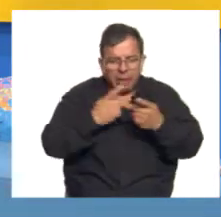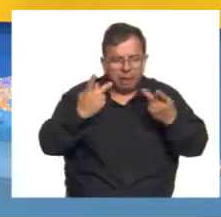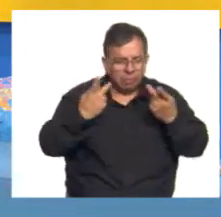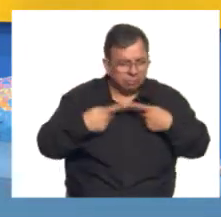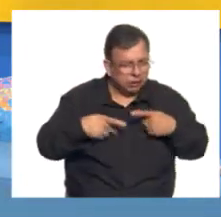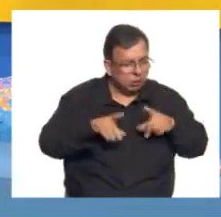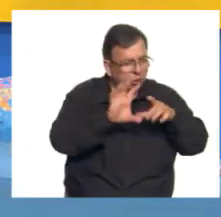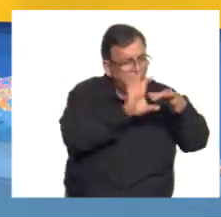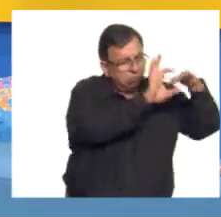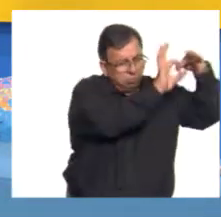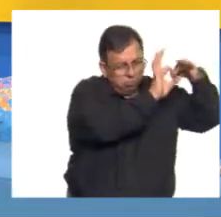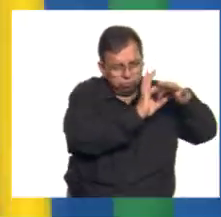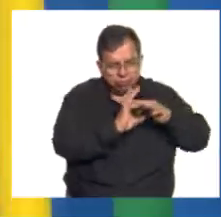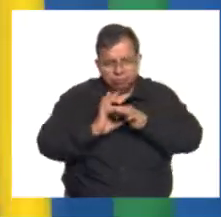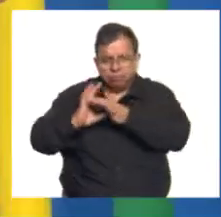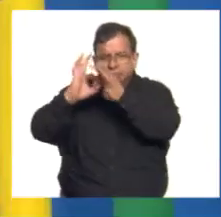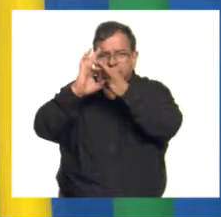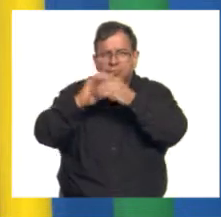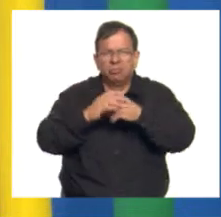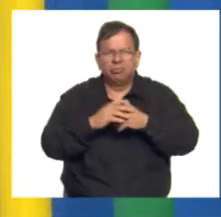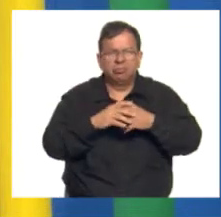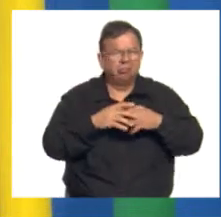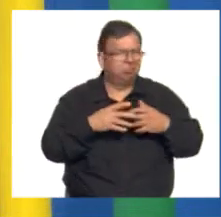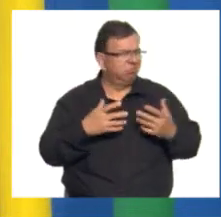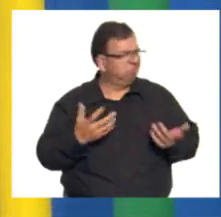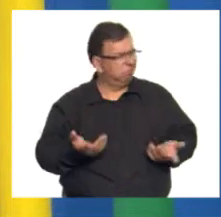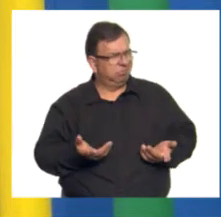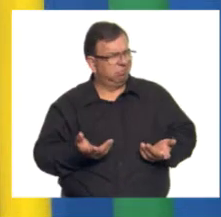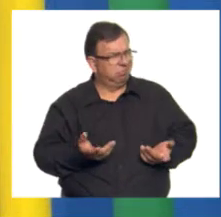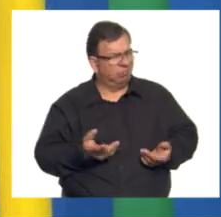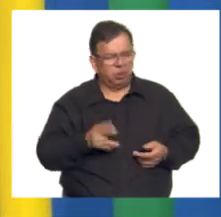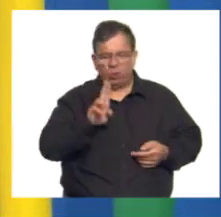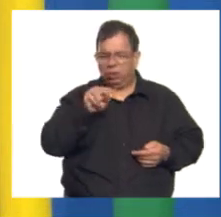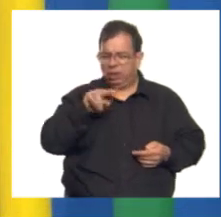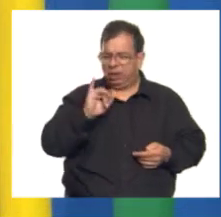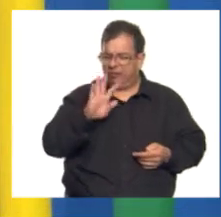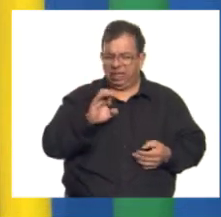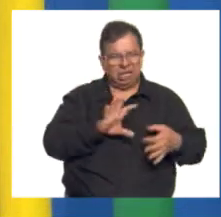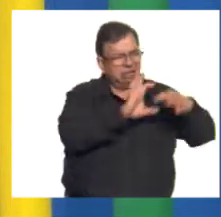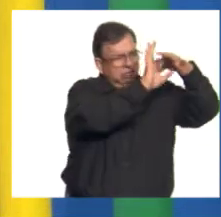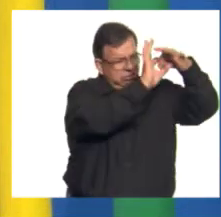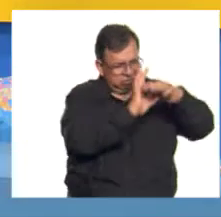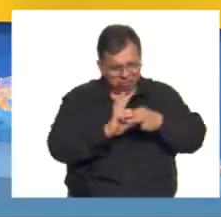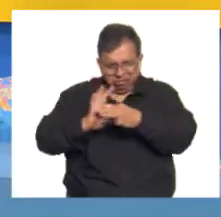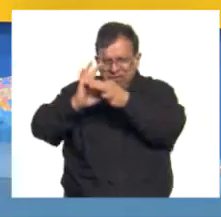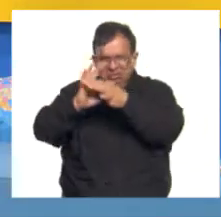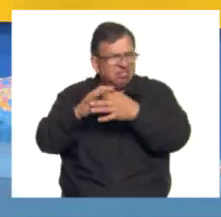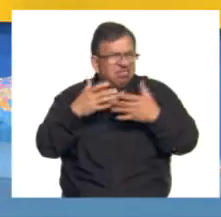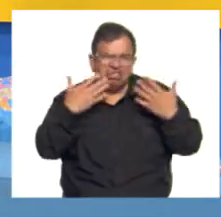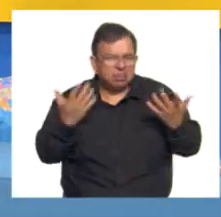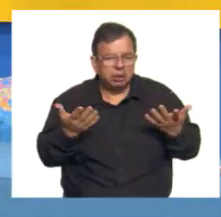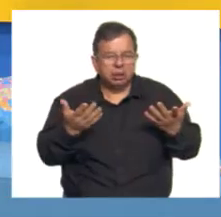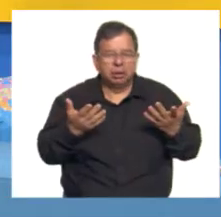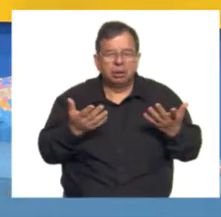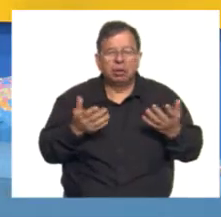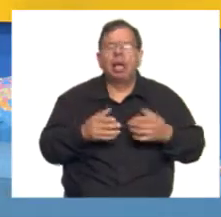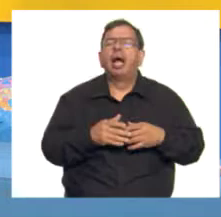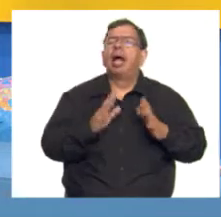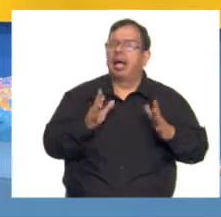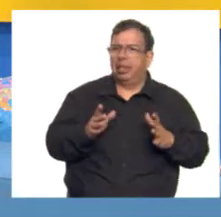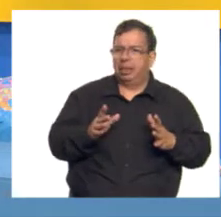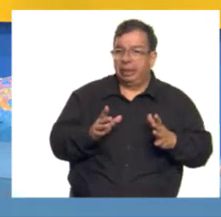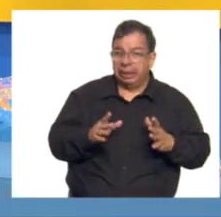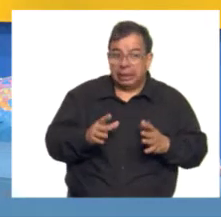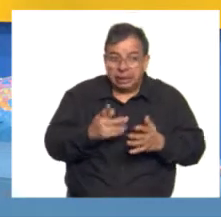del país. ¿Qué quieres decir con eso de unificar, maestra? Lo que quiero decir es que la